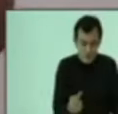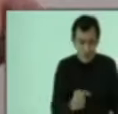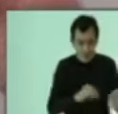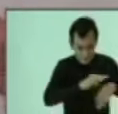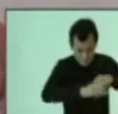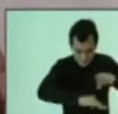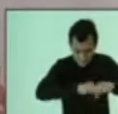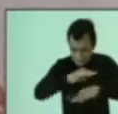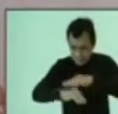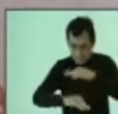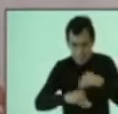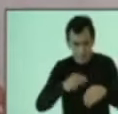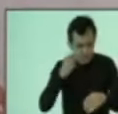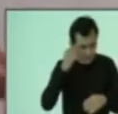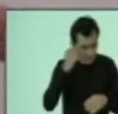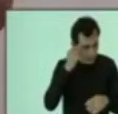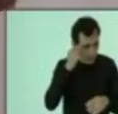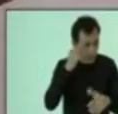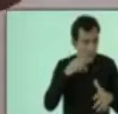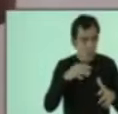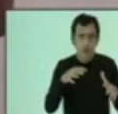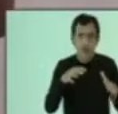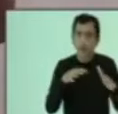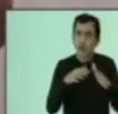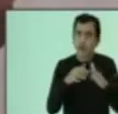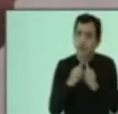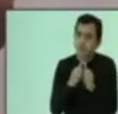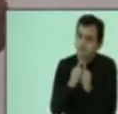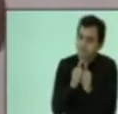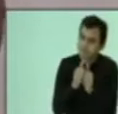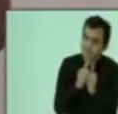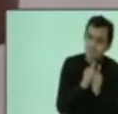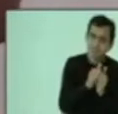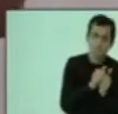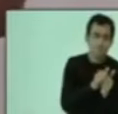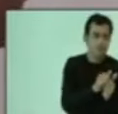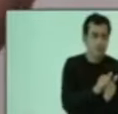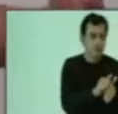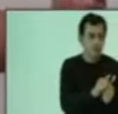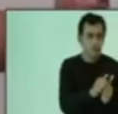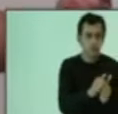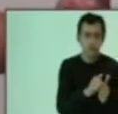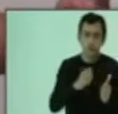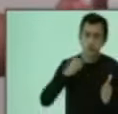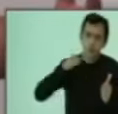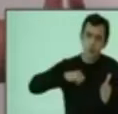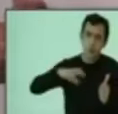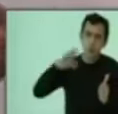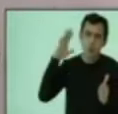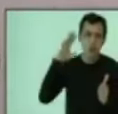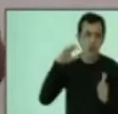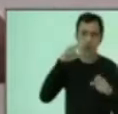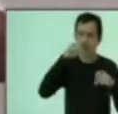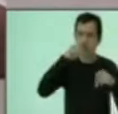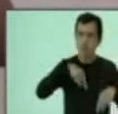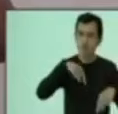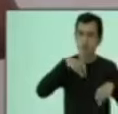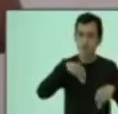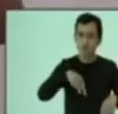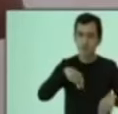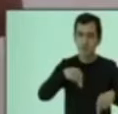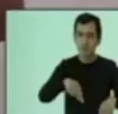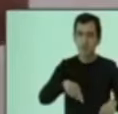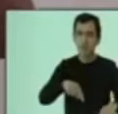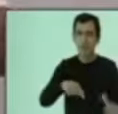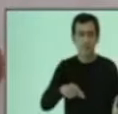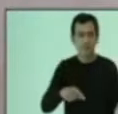una nueva mentalidad. Tenemos que desprendernos de esas prácticas arcaicas, de que solamente